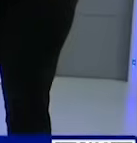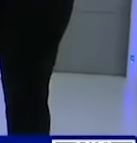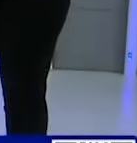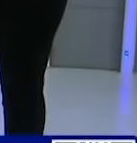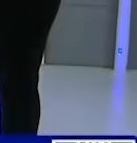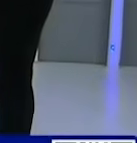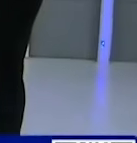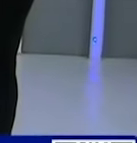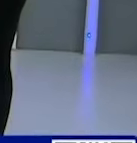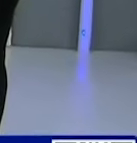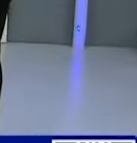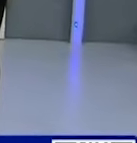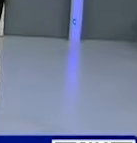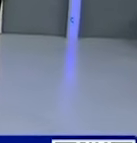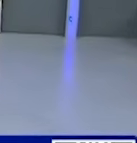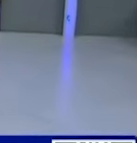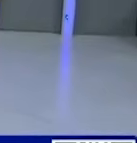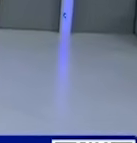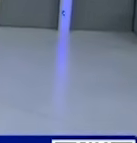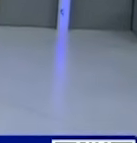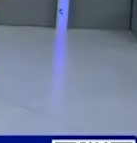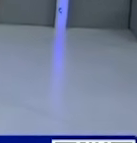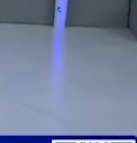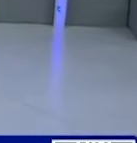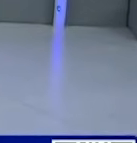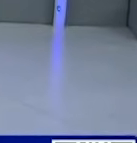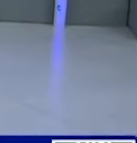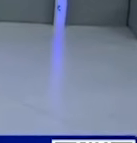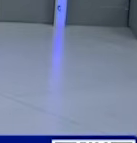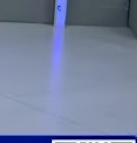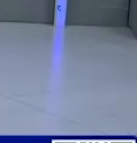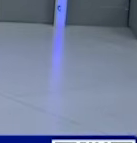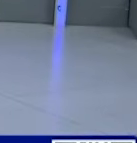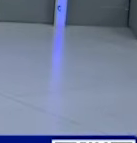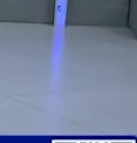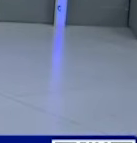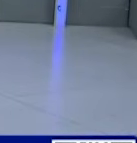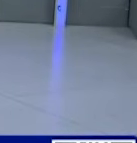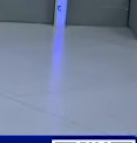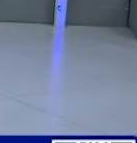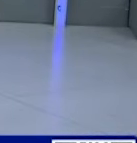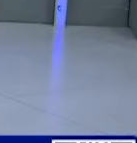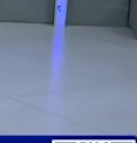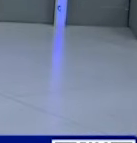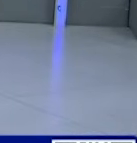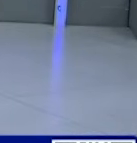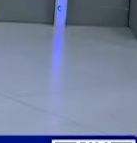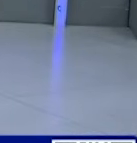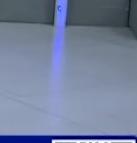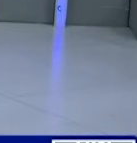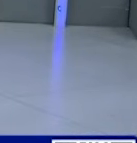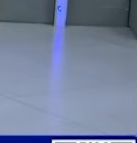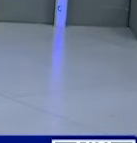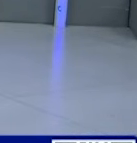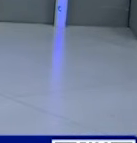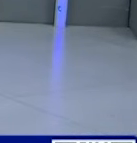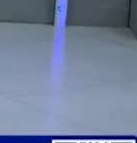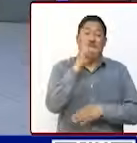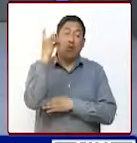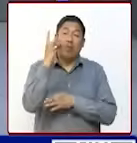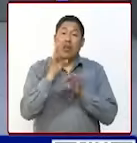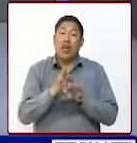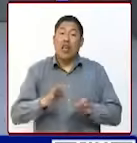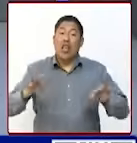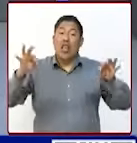Tres horas, 13 minutos y menos de un segundo para el inicio de la jornada censal en nuestro país. Y es importante